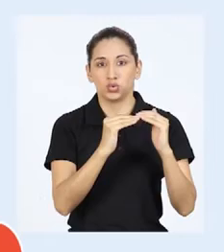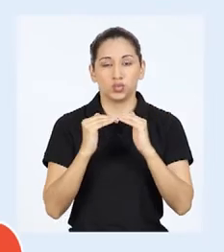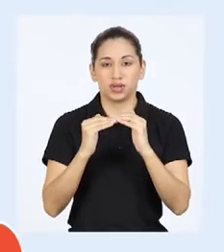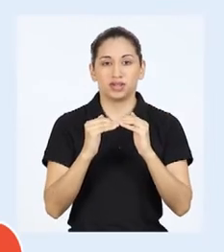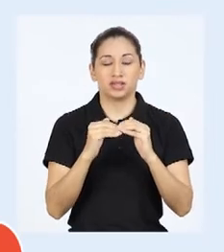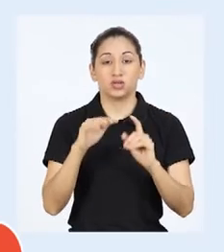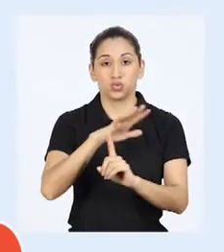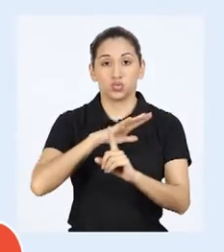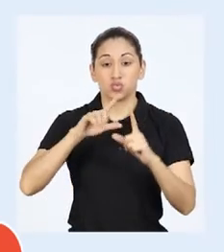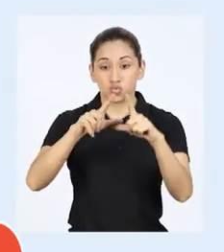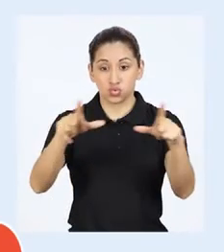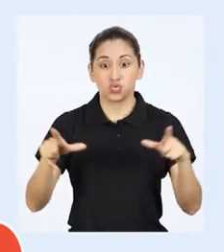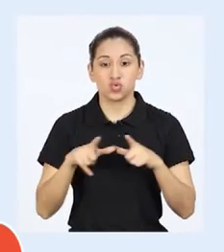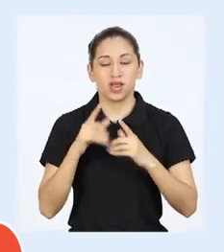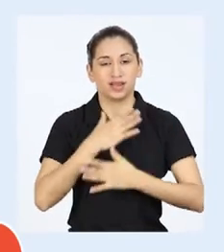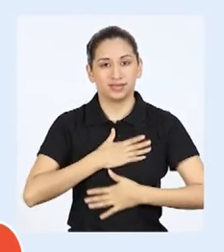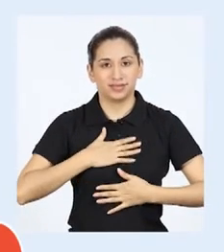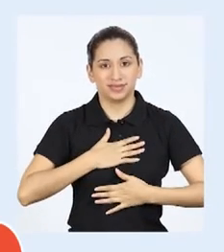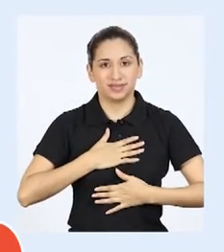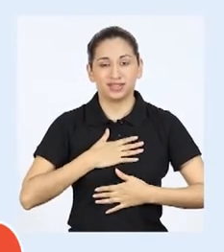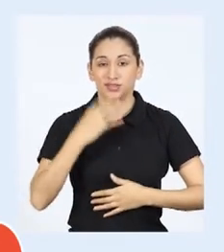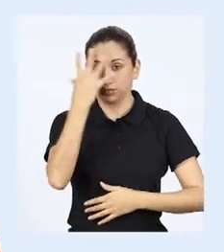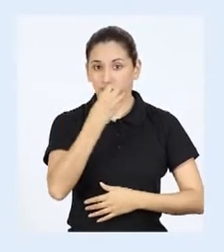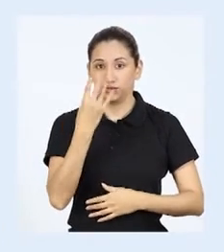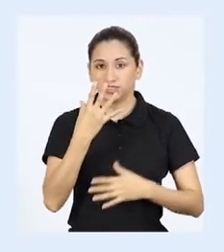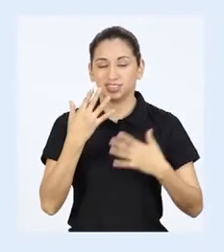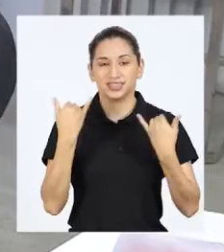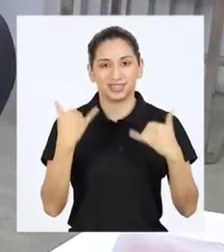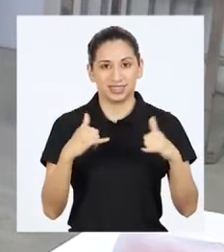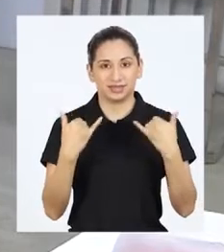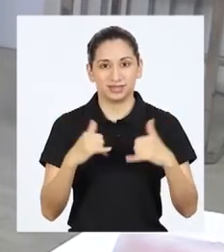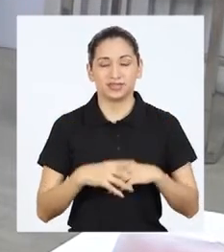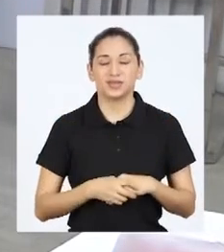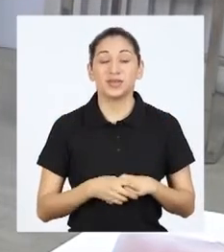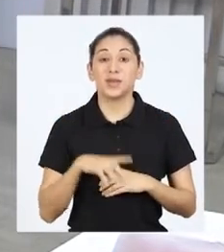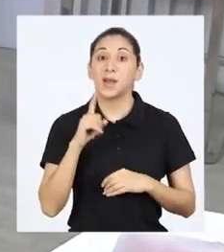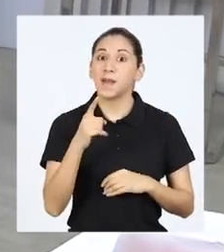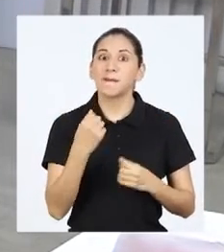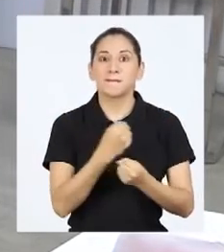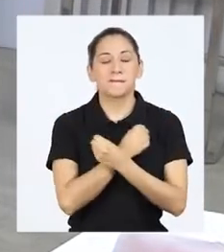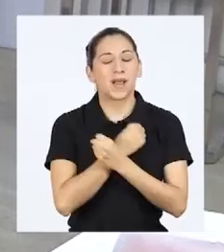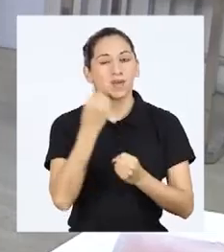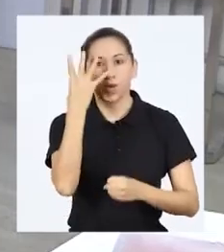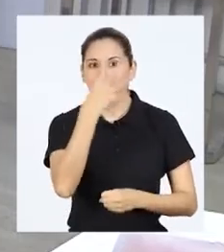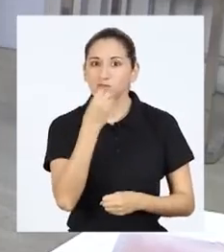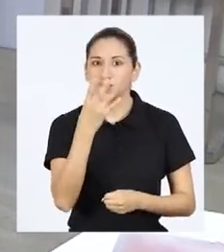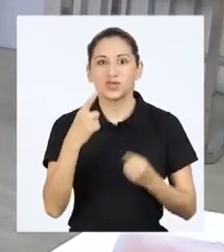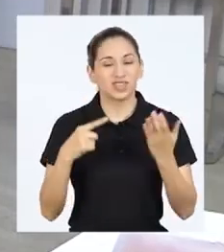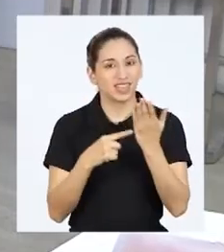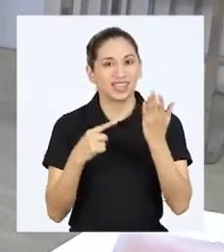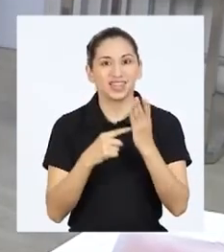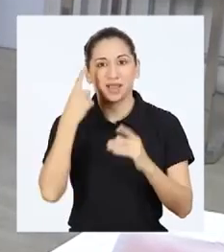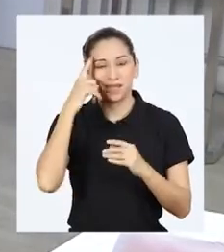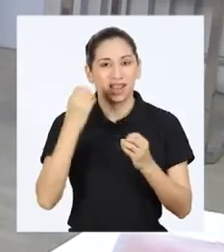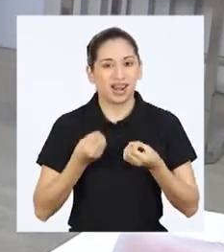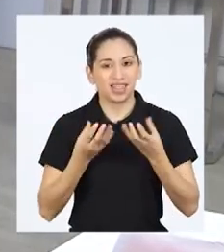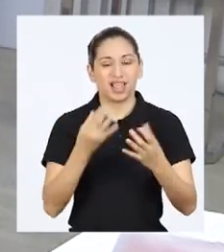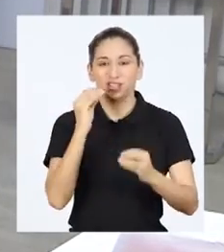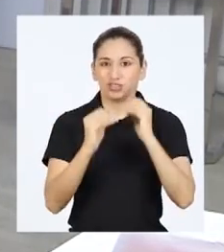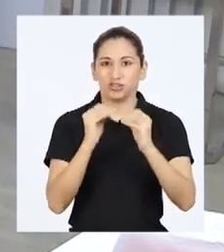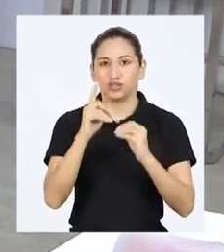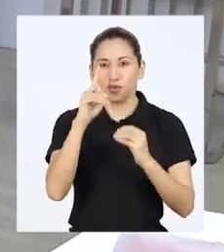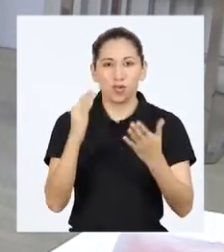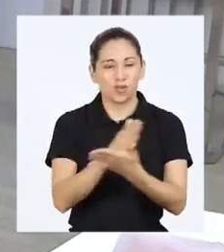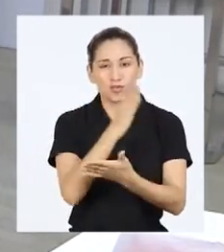Ambiente agradable, motivador y divertido. Me gusta mucho esta técnica para idear soluciones a un problema.